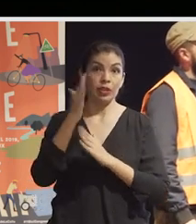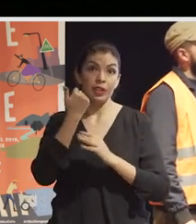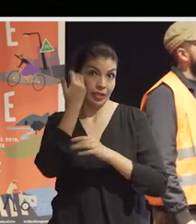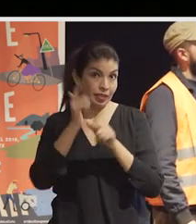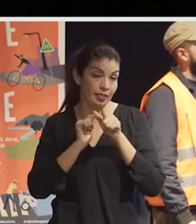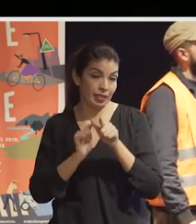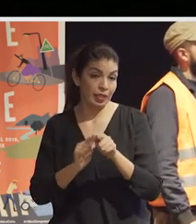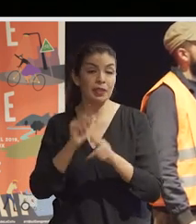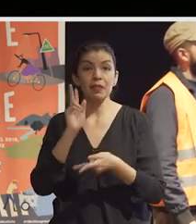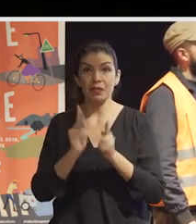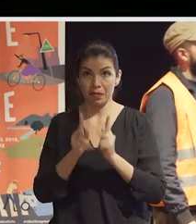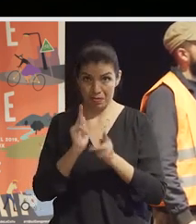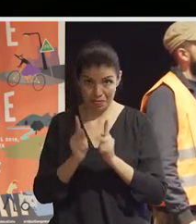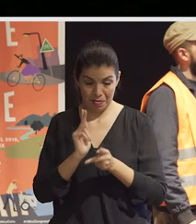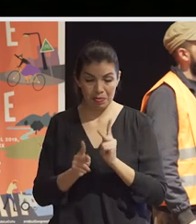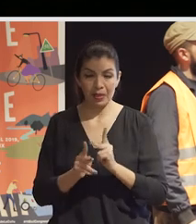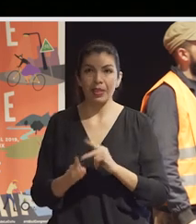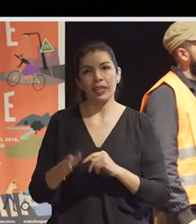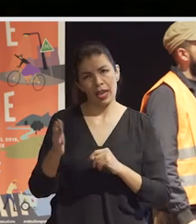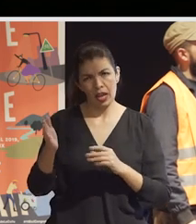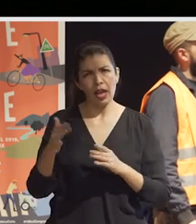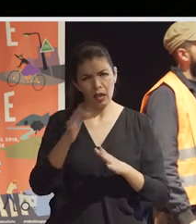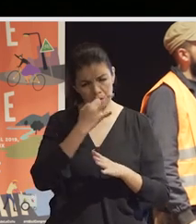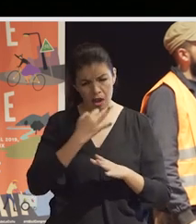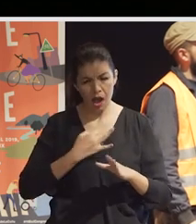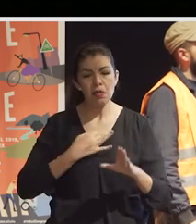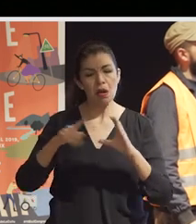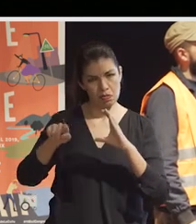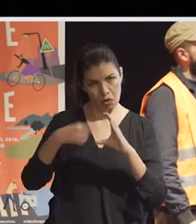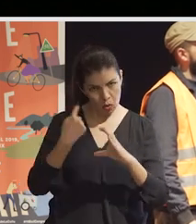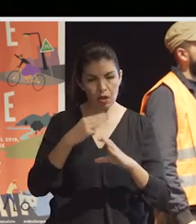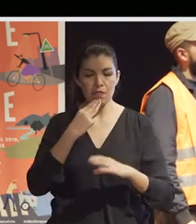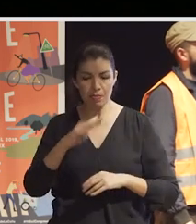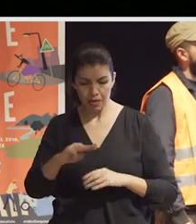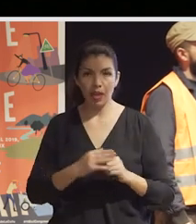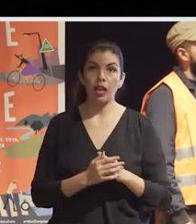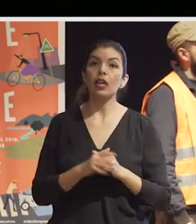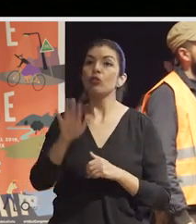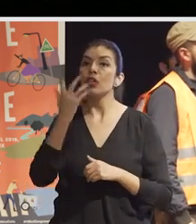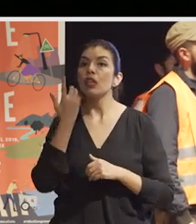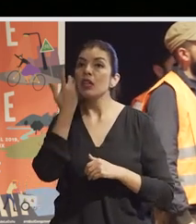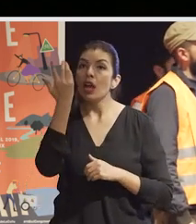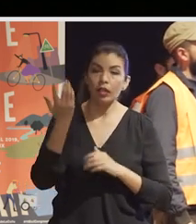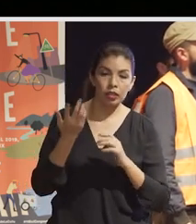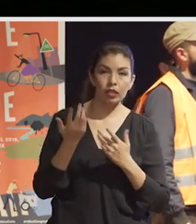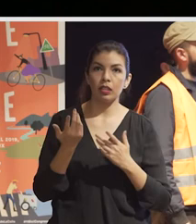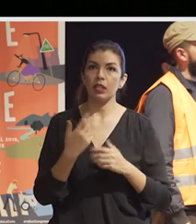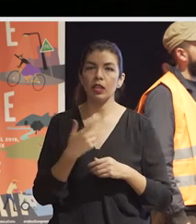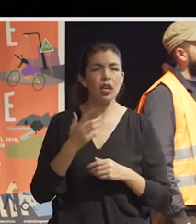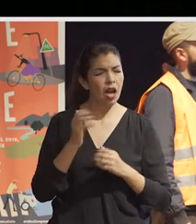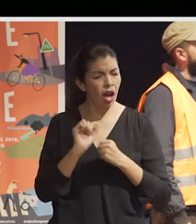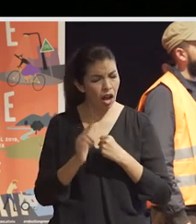conversación cómo se recargó tanto como inquietudes o críticas como como sugerencias o comentarios